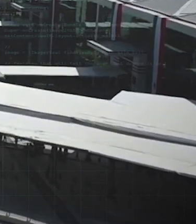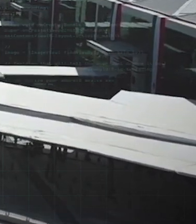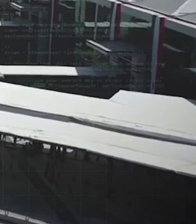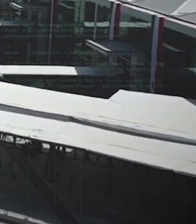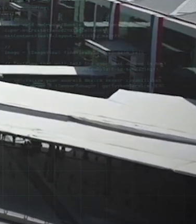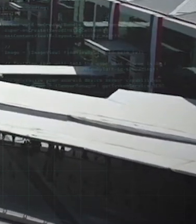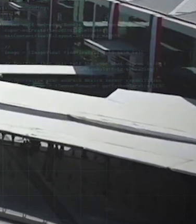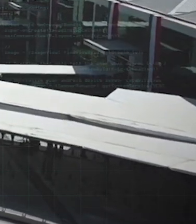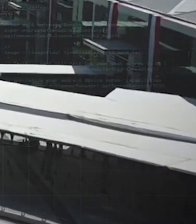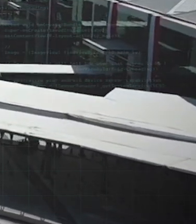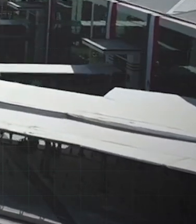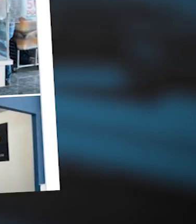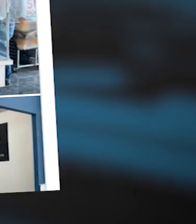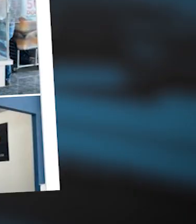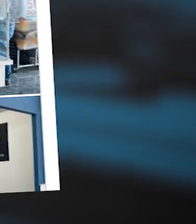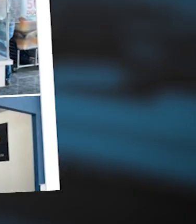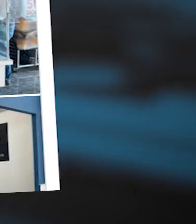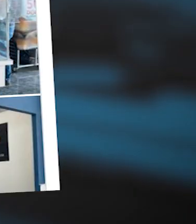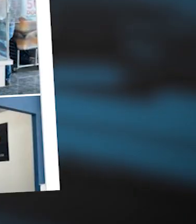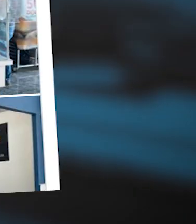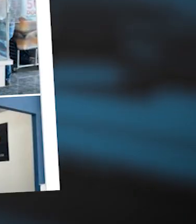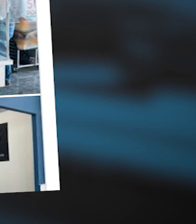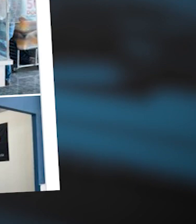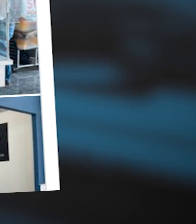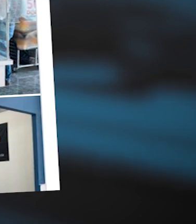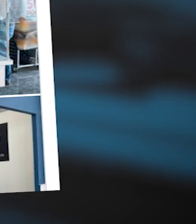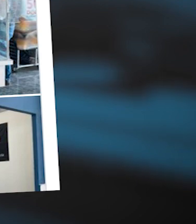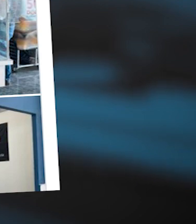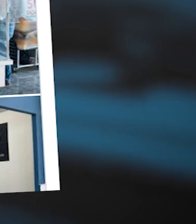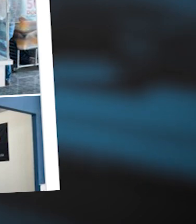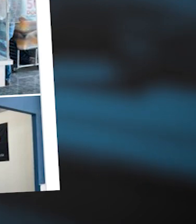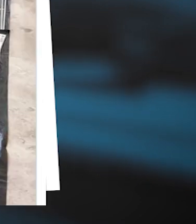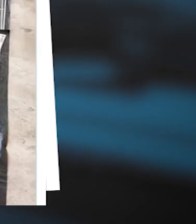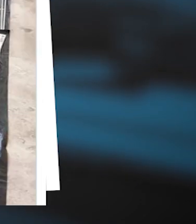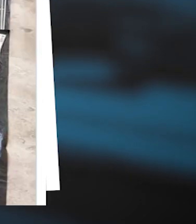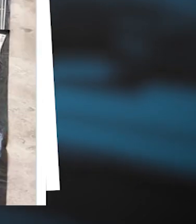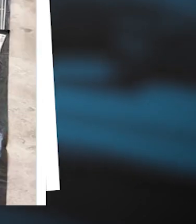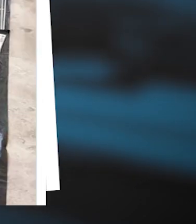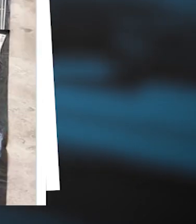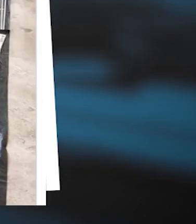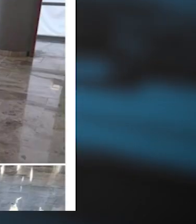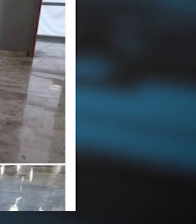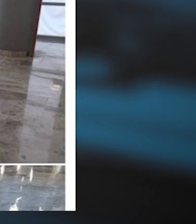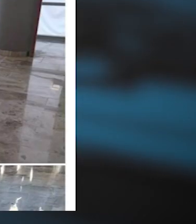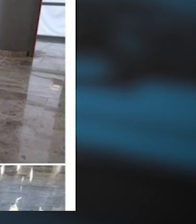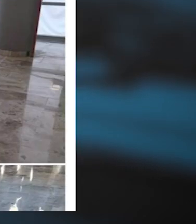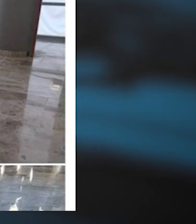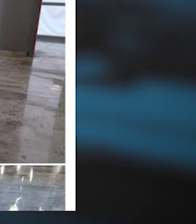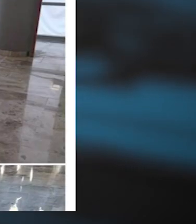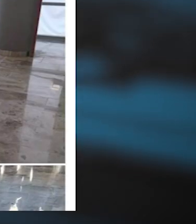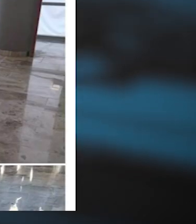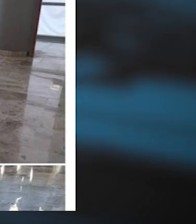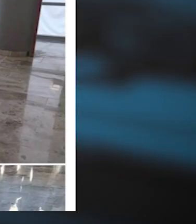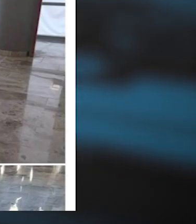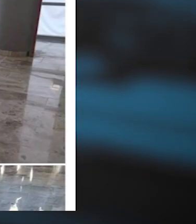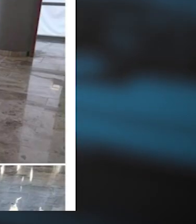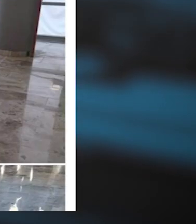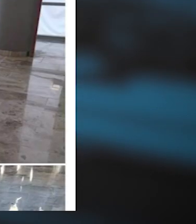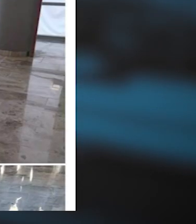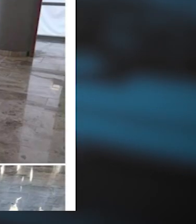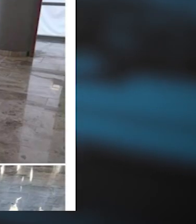Además de la difusión de noticias falsas en torno al Aeropuerto Internacional Felipe Ángeles, medios de comunicación y políticos de